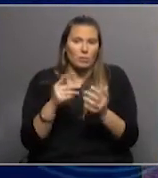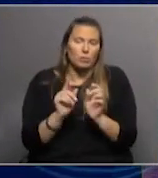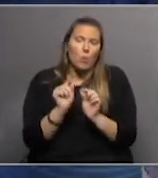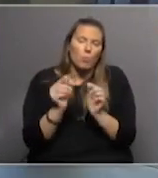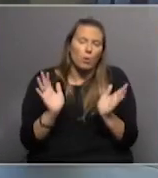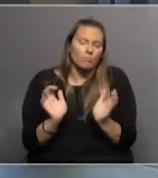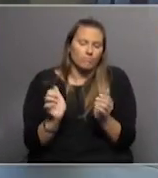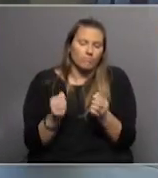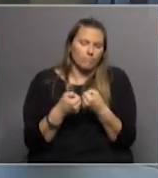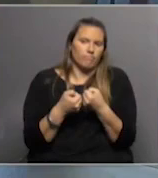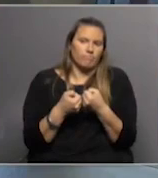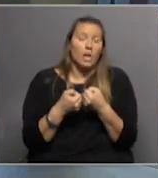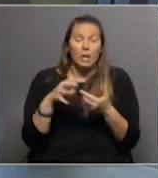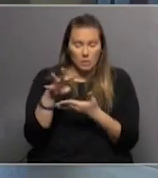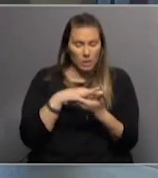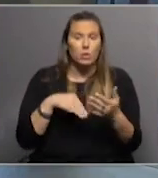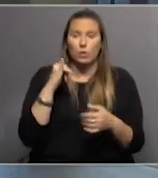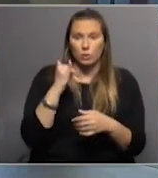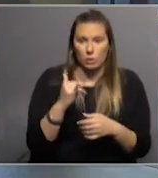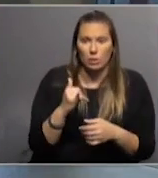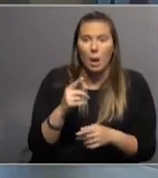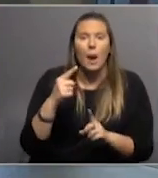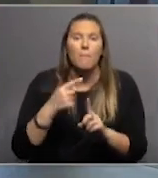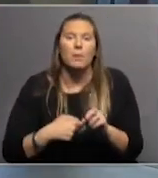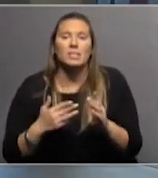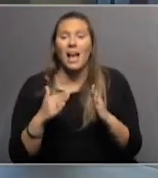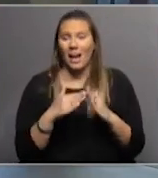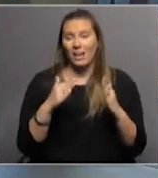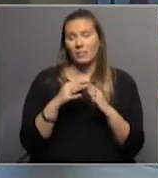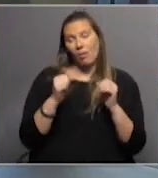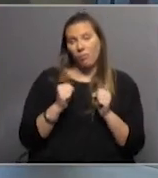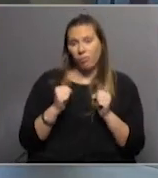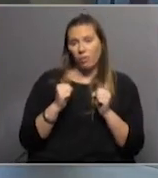poco el mercado. Se leyó mucho, porque también fueron meses de quédate en casa,